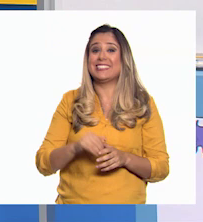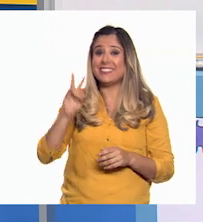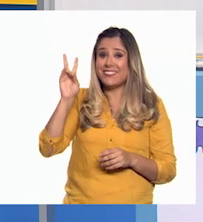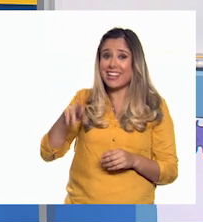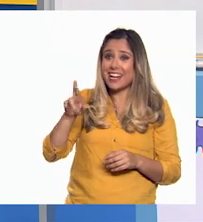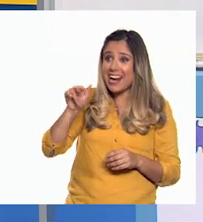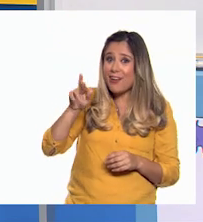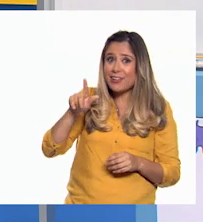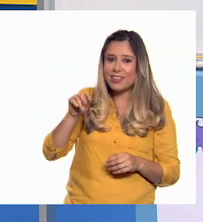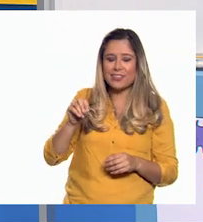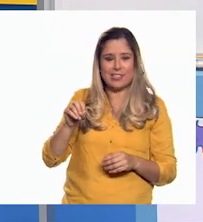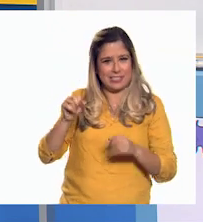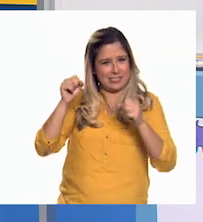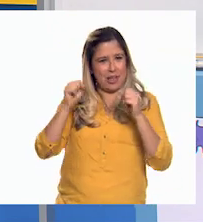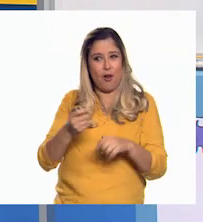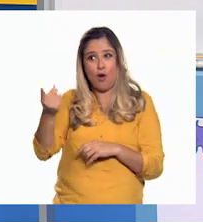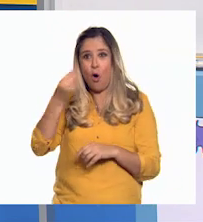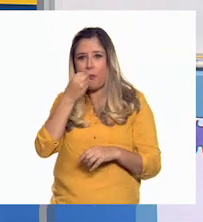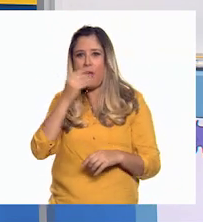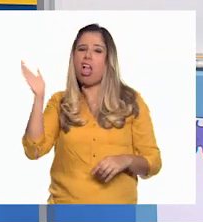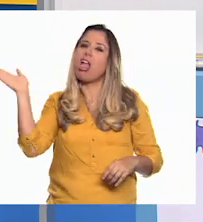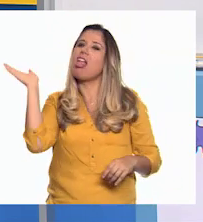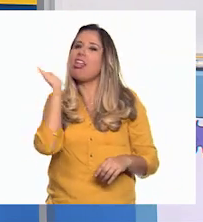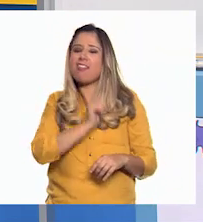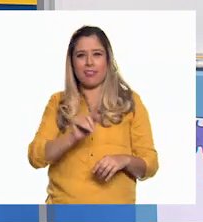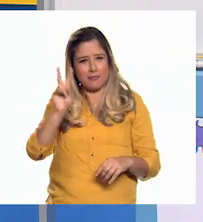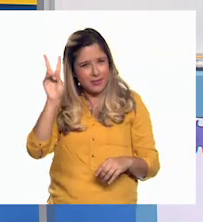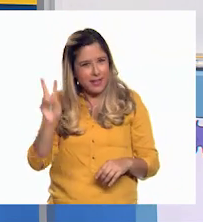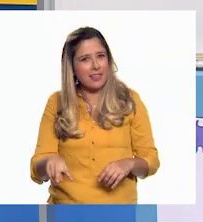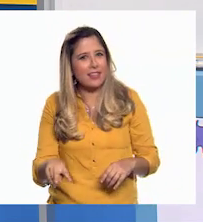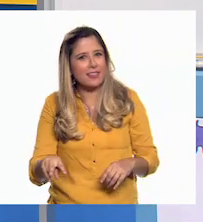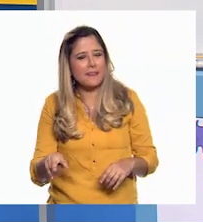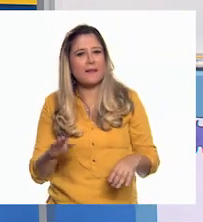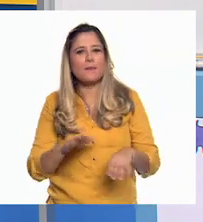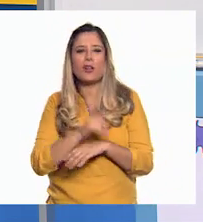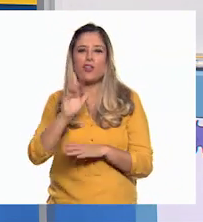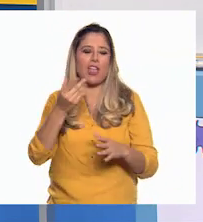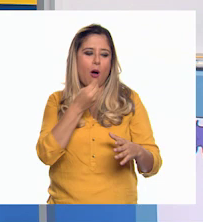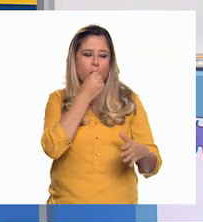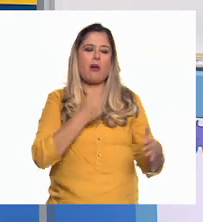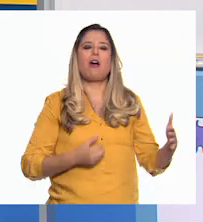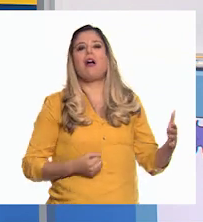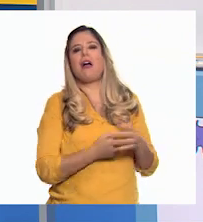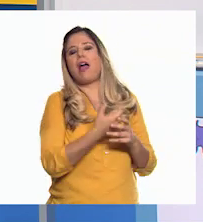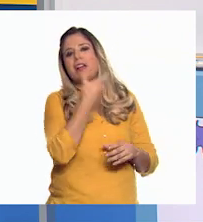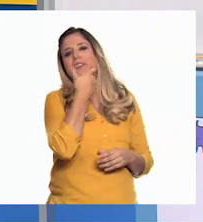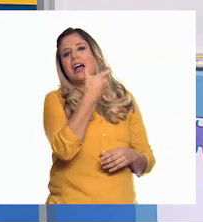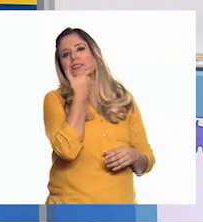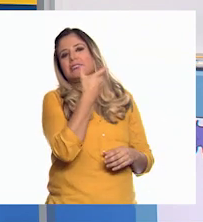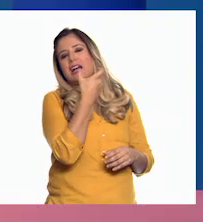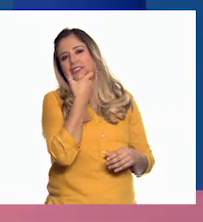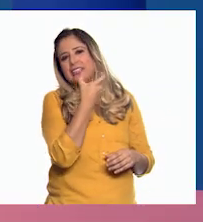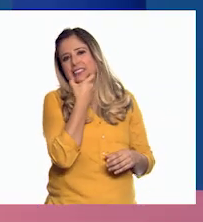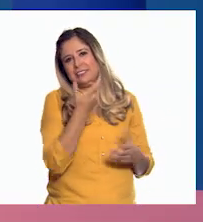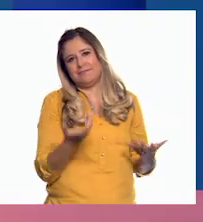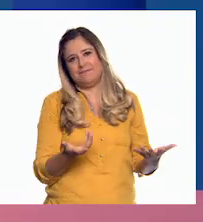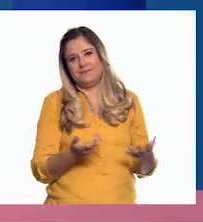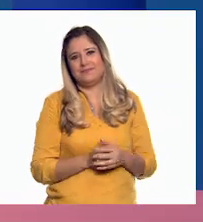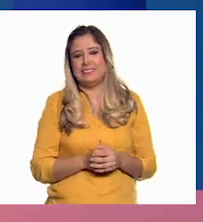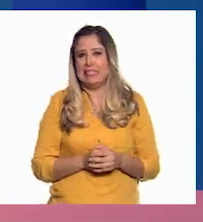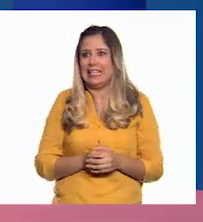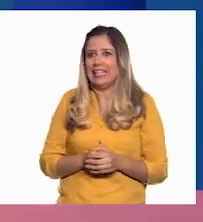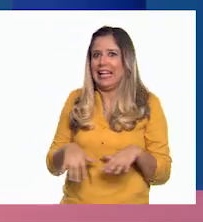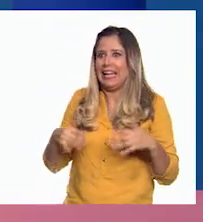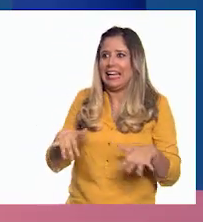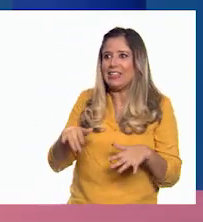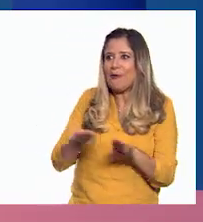Y de seguro a la hora de la comida ya no querías comer, ¿verdad? Porque ya te habías llenado de galletas. ¿Cómo